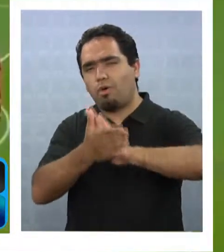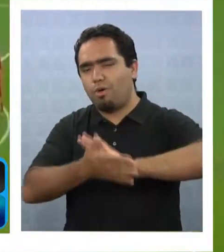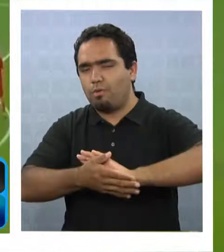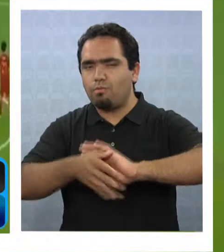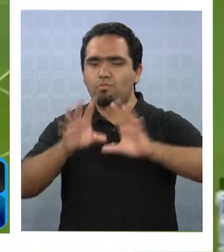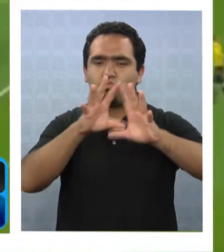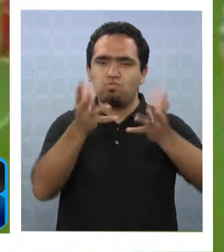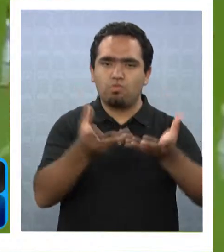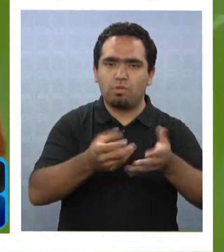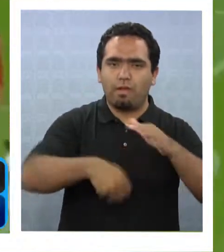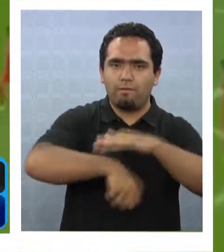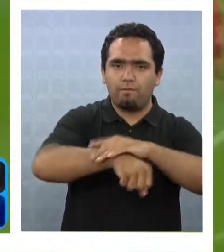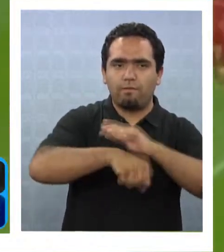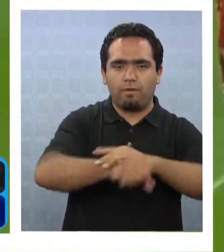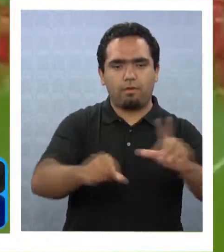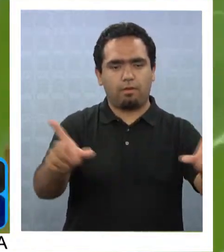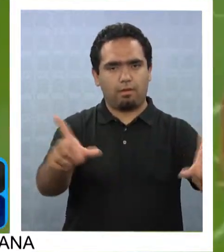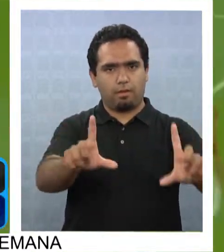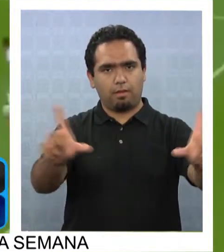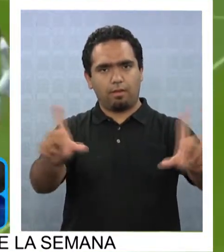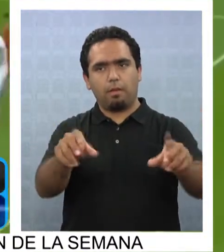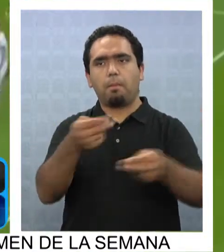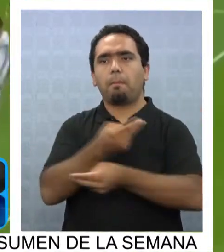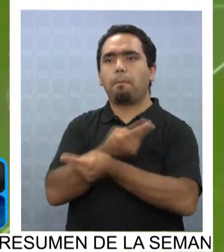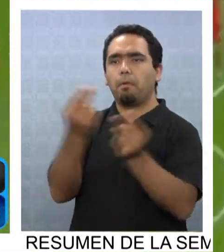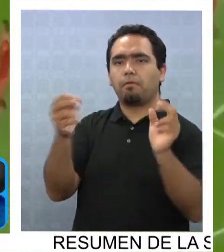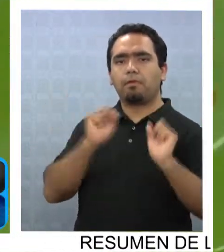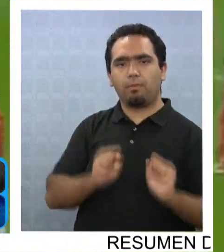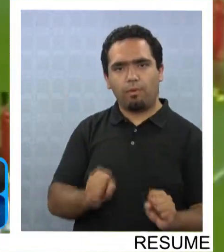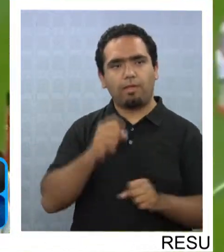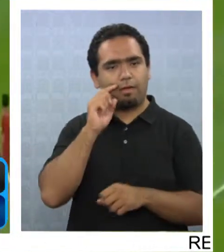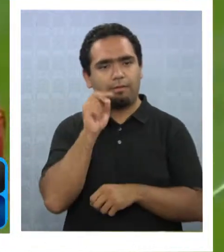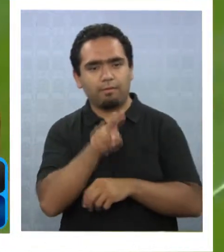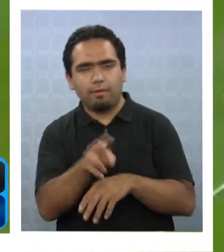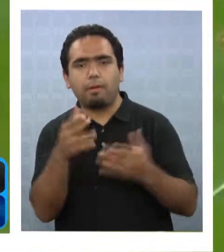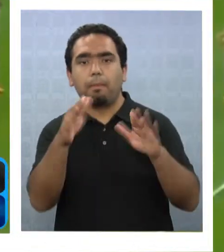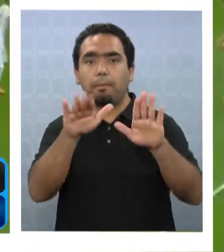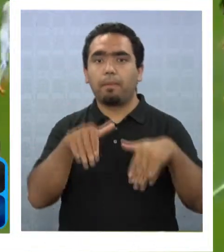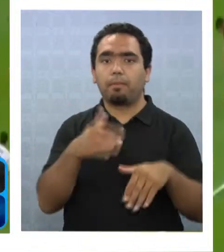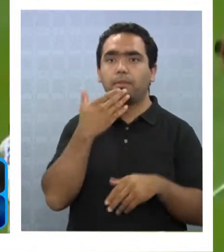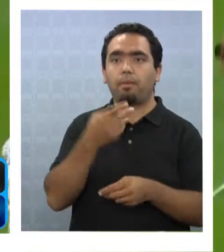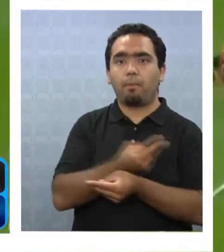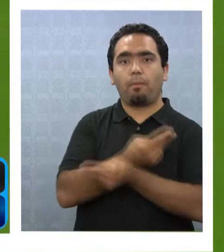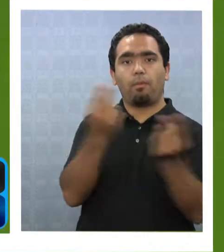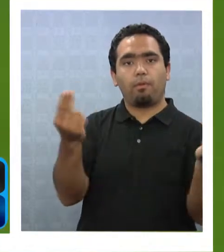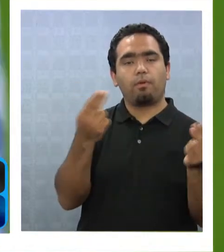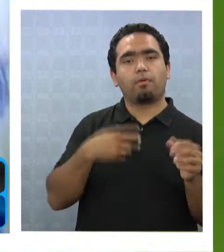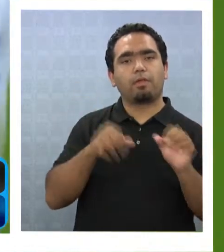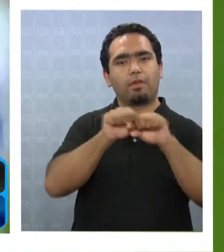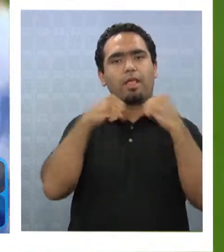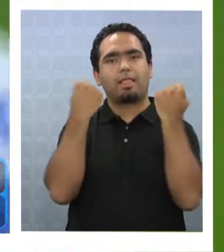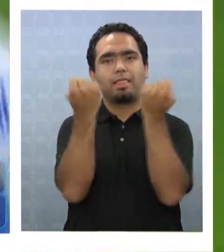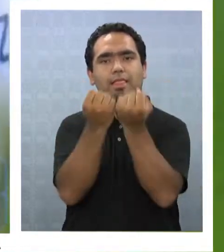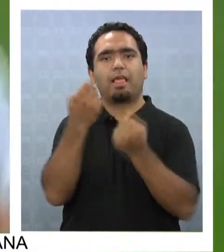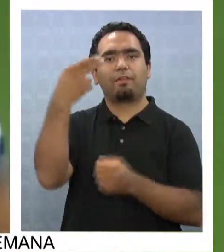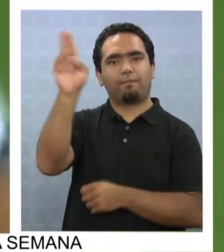Fútbol sean apreciadas por gran parte del público mundial, así como el mismo público de los estadios de Brasil.